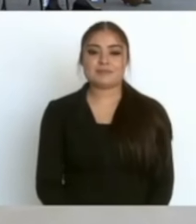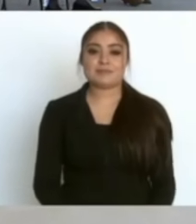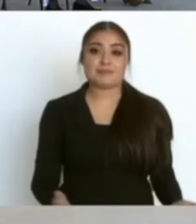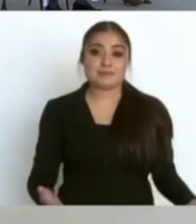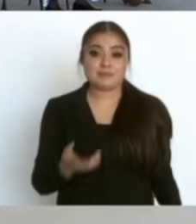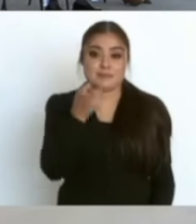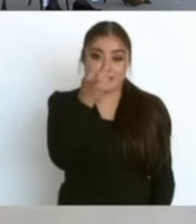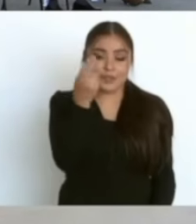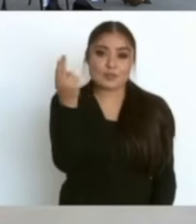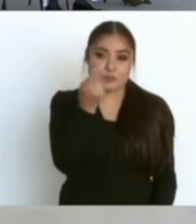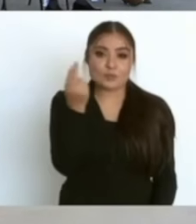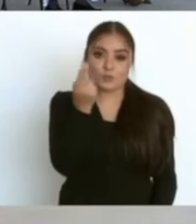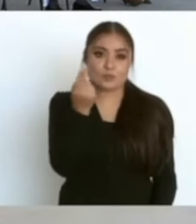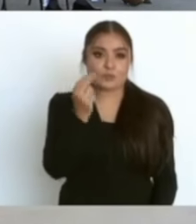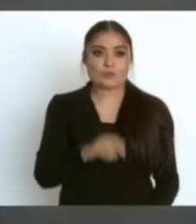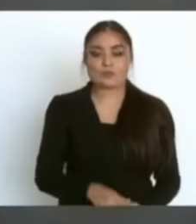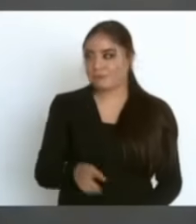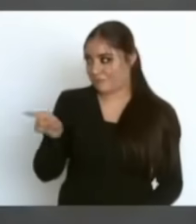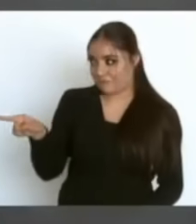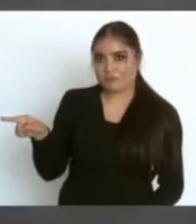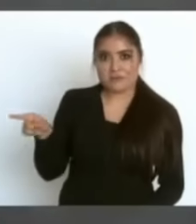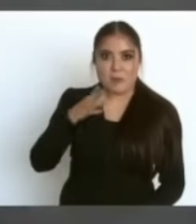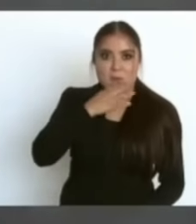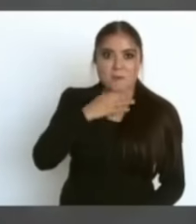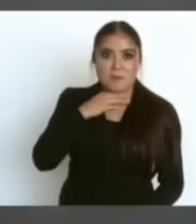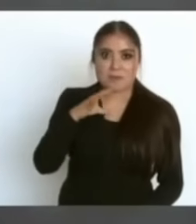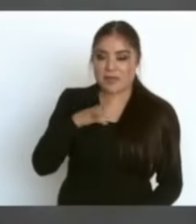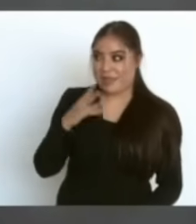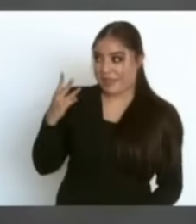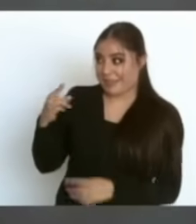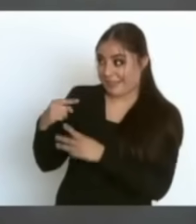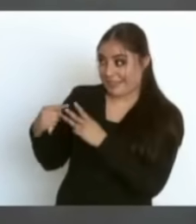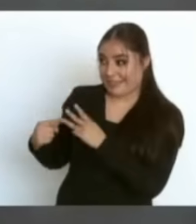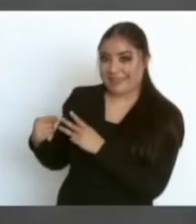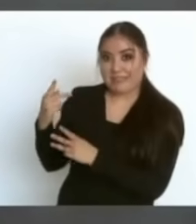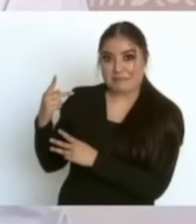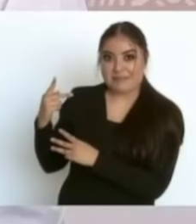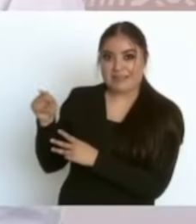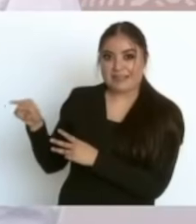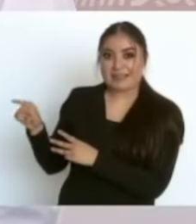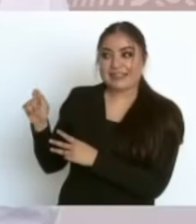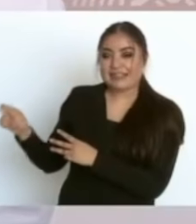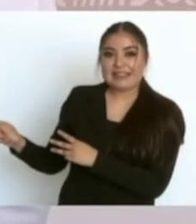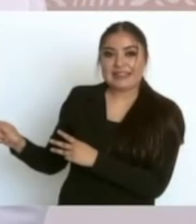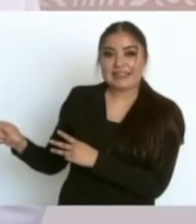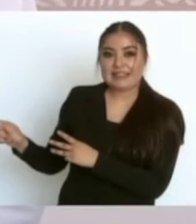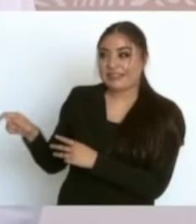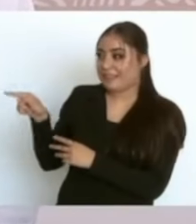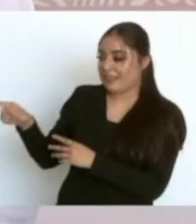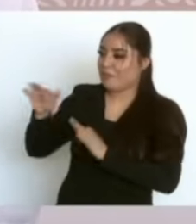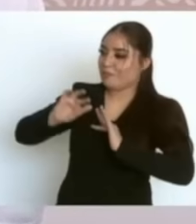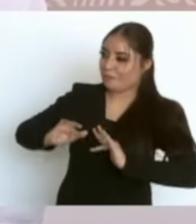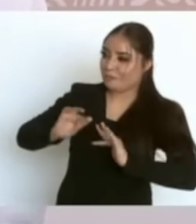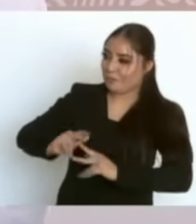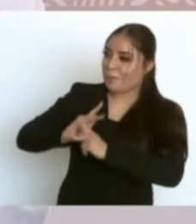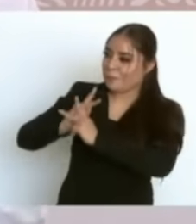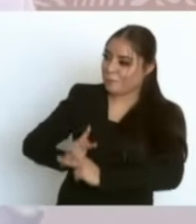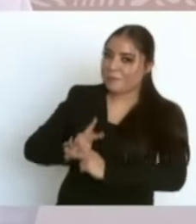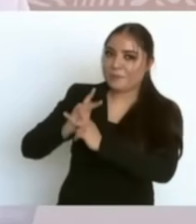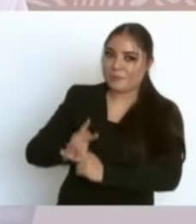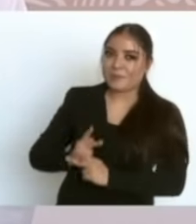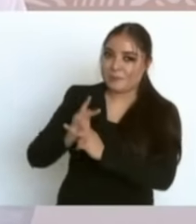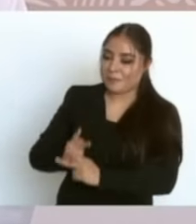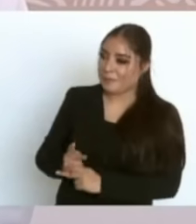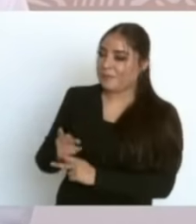se necesita y este hombre tiene de las 3 p presencia prudencia y paciencia